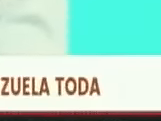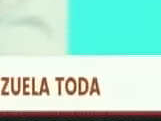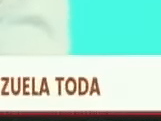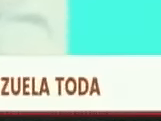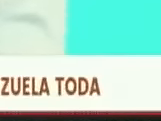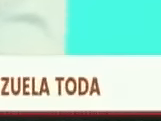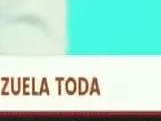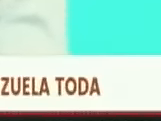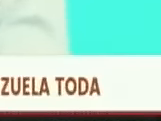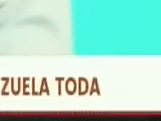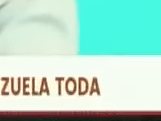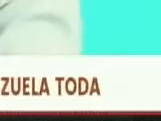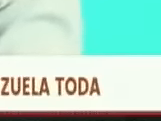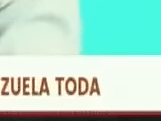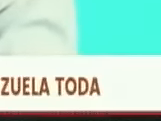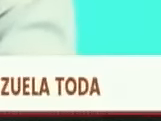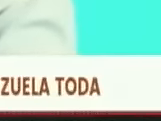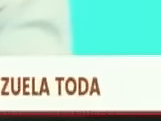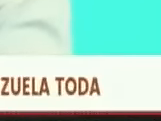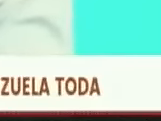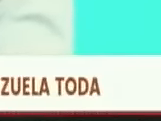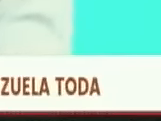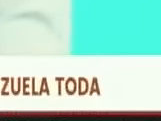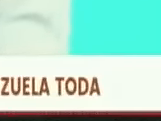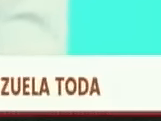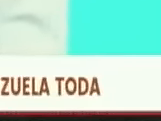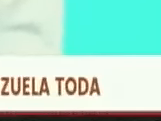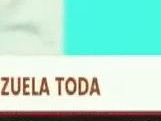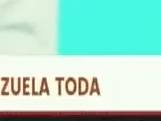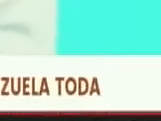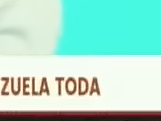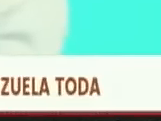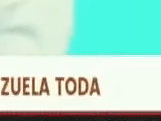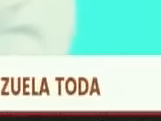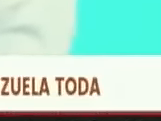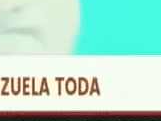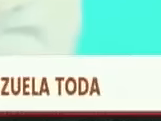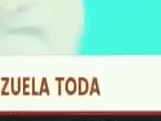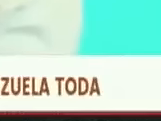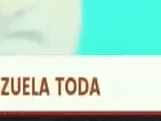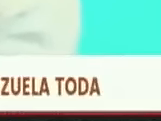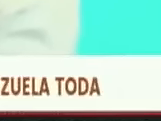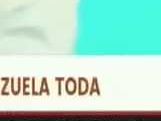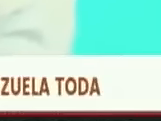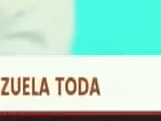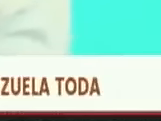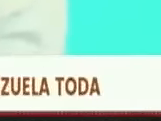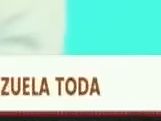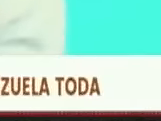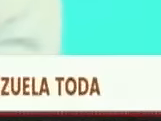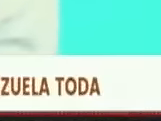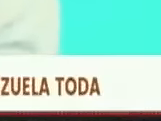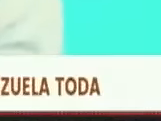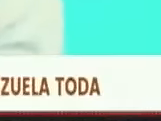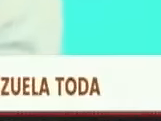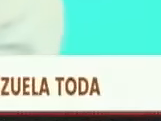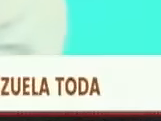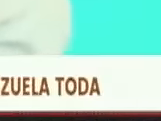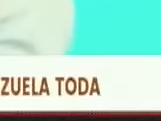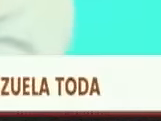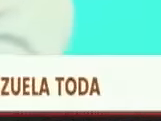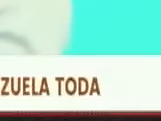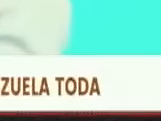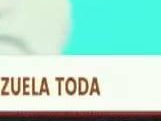reflexión profunda Serena de un estudio es difícil ver hoy en Venezuela una familia que no sienta que sabe más sobre el